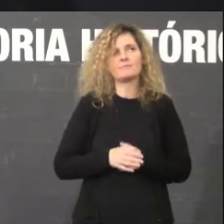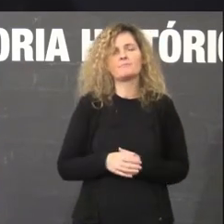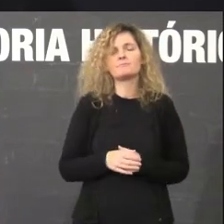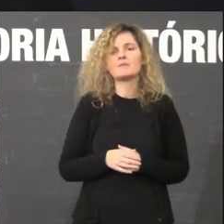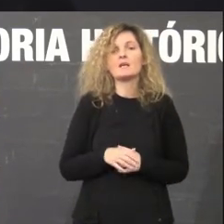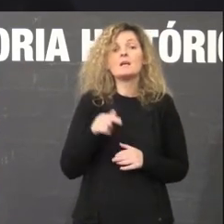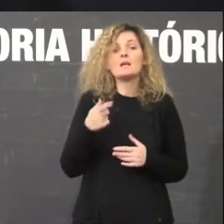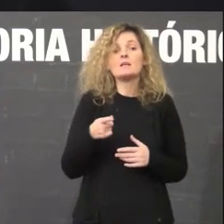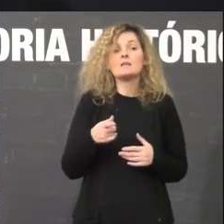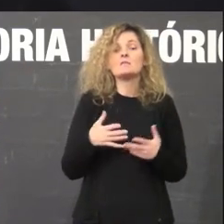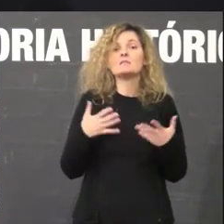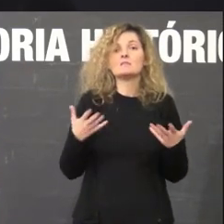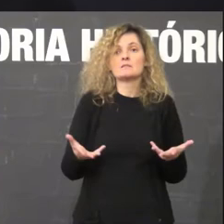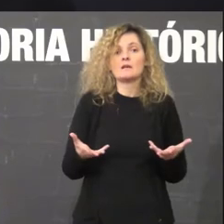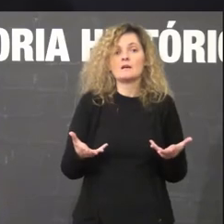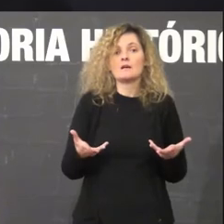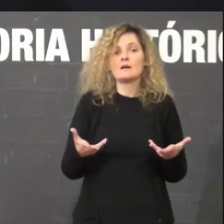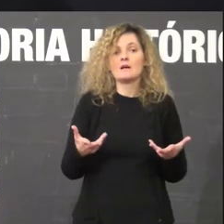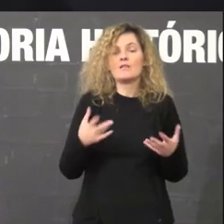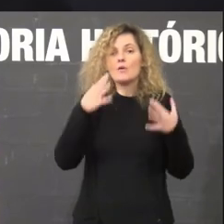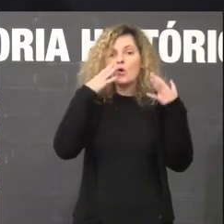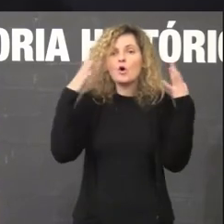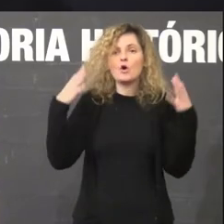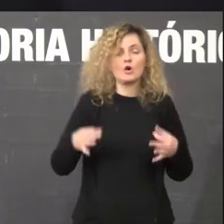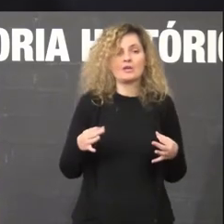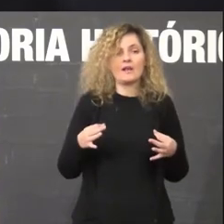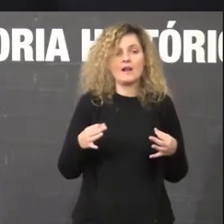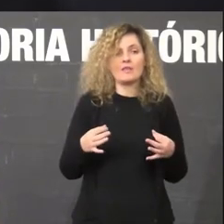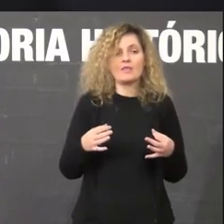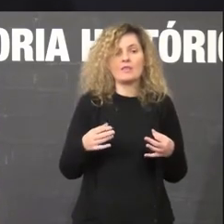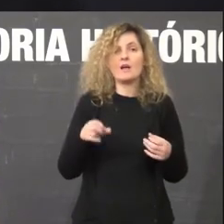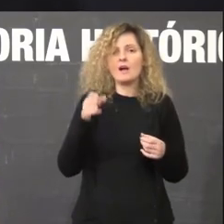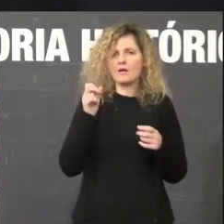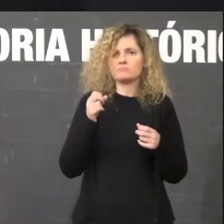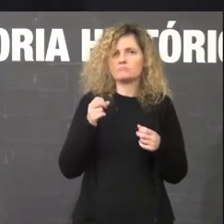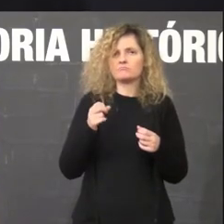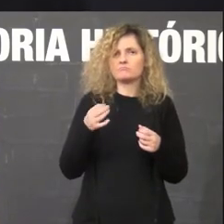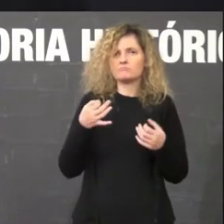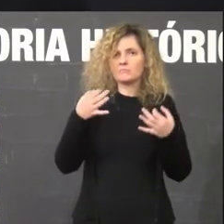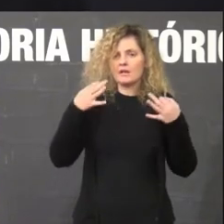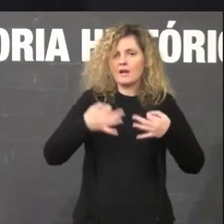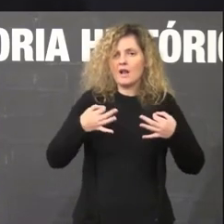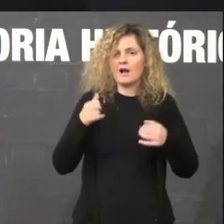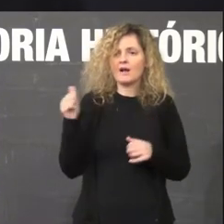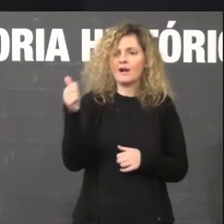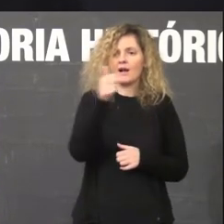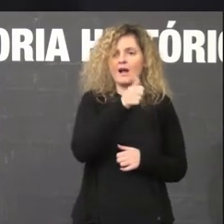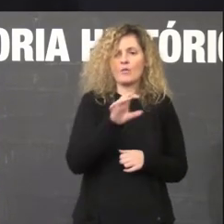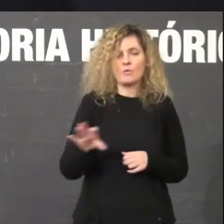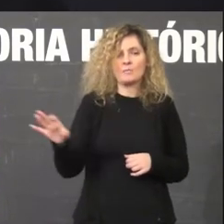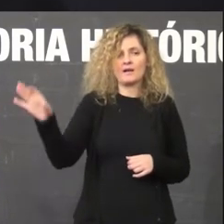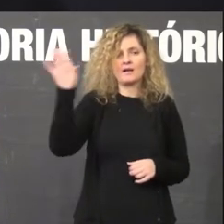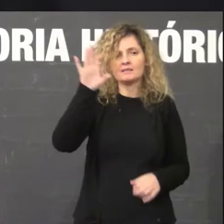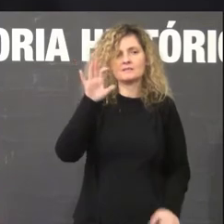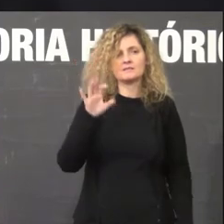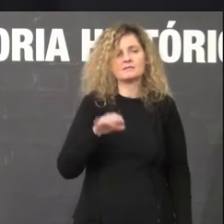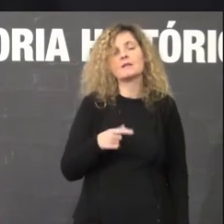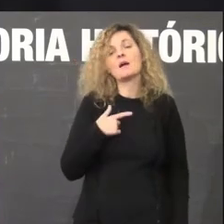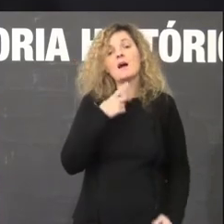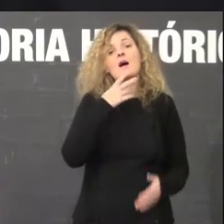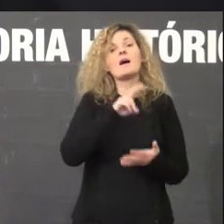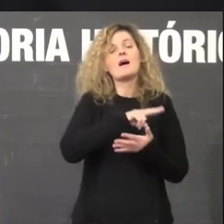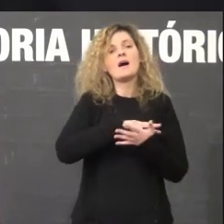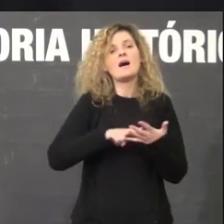logo, contando ca realidade auténtica de cada un deses países, porque o de Galicia